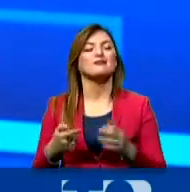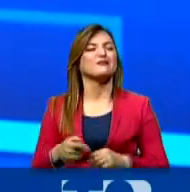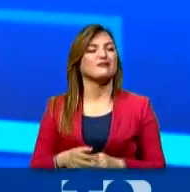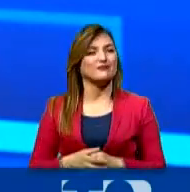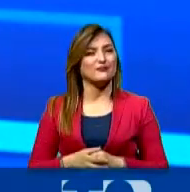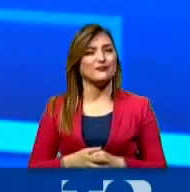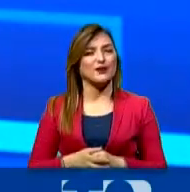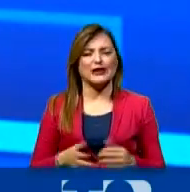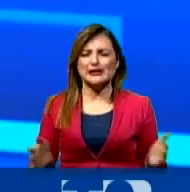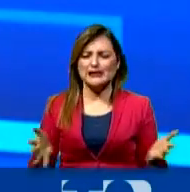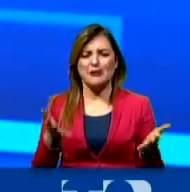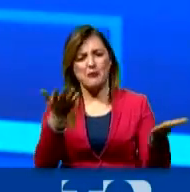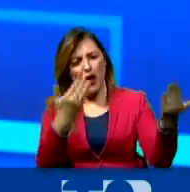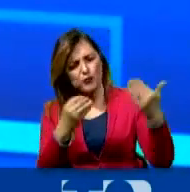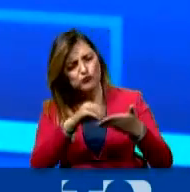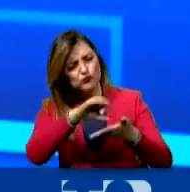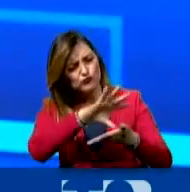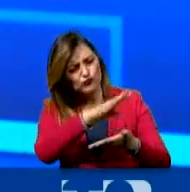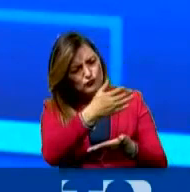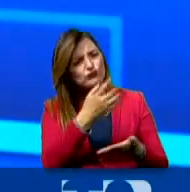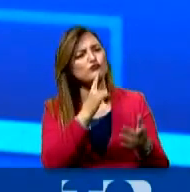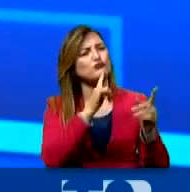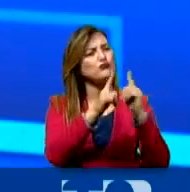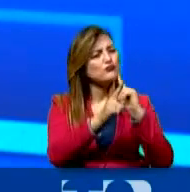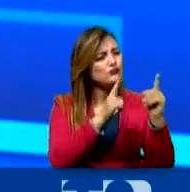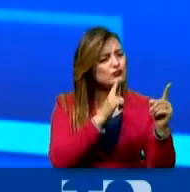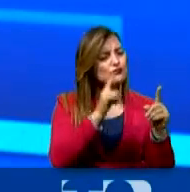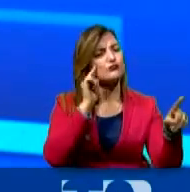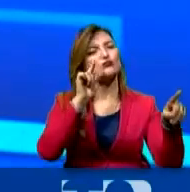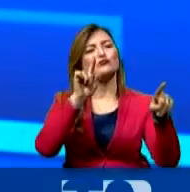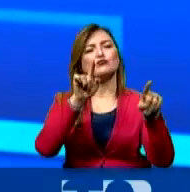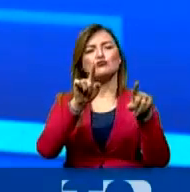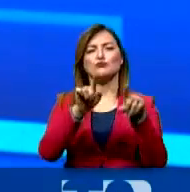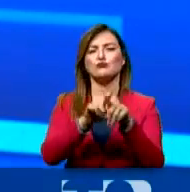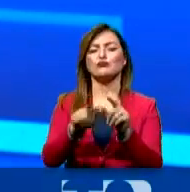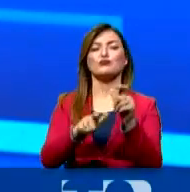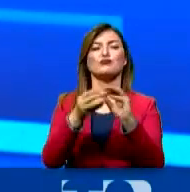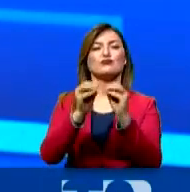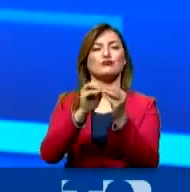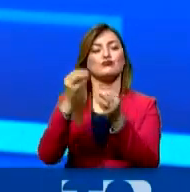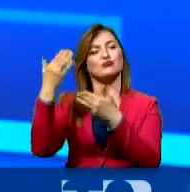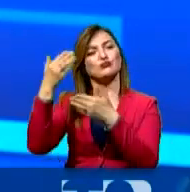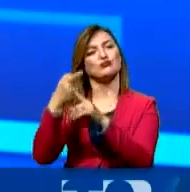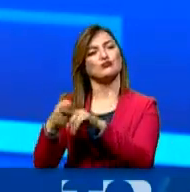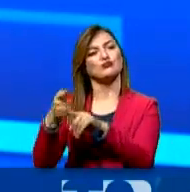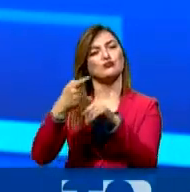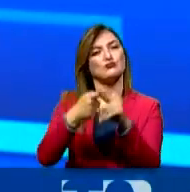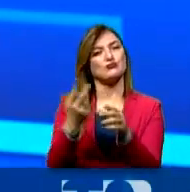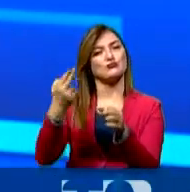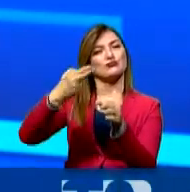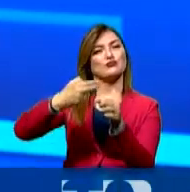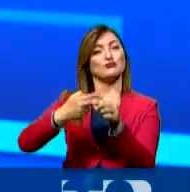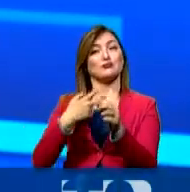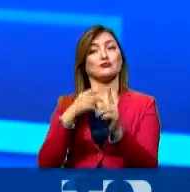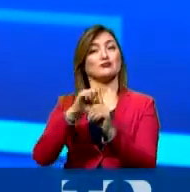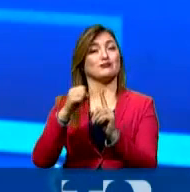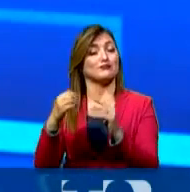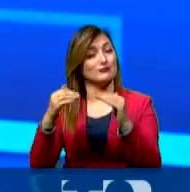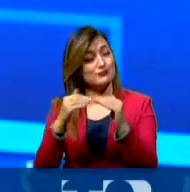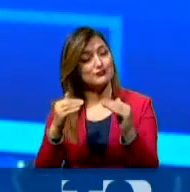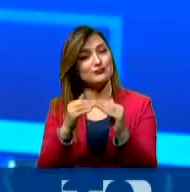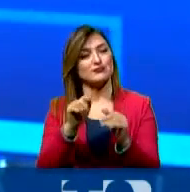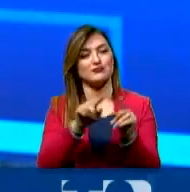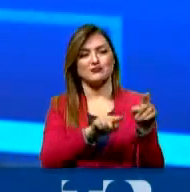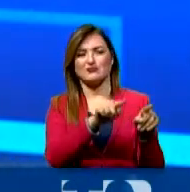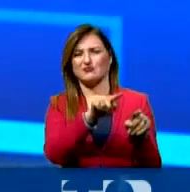el diálogo y el acuerdo con aquellos actores que son partícipes primero de la vigencia del sistema democrático, no de aquellos